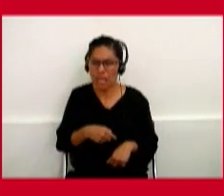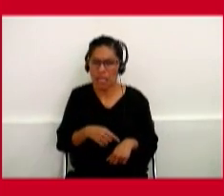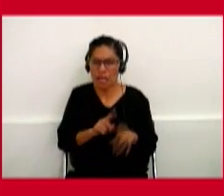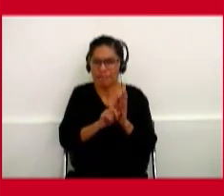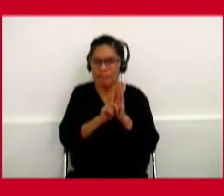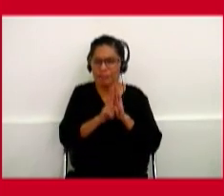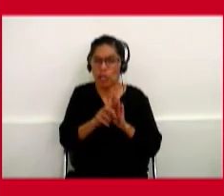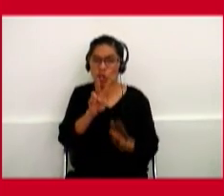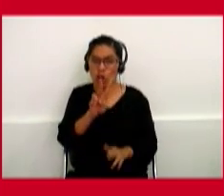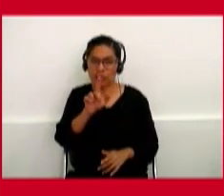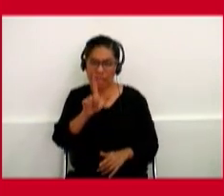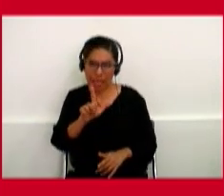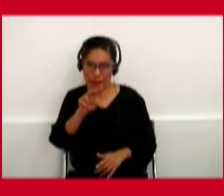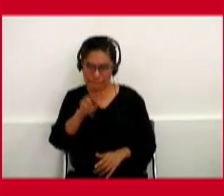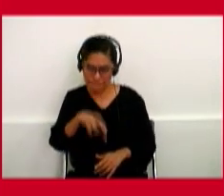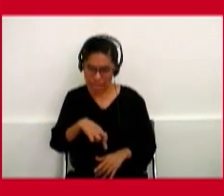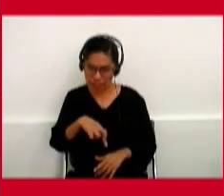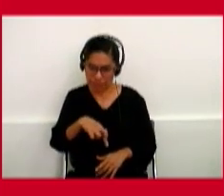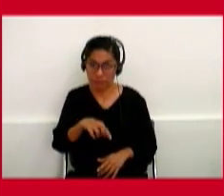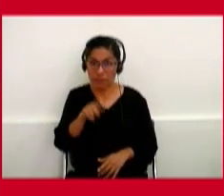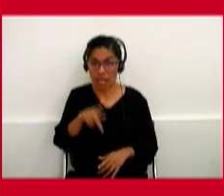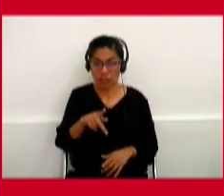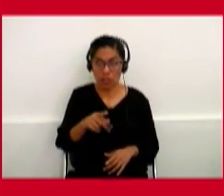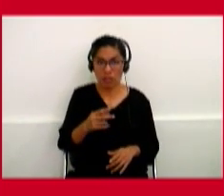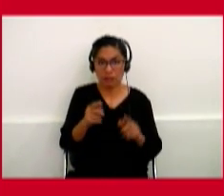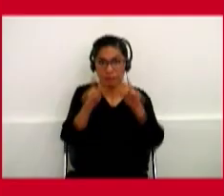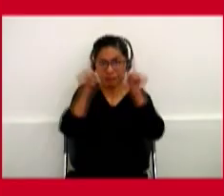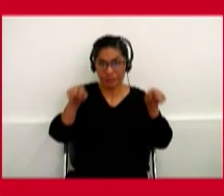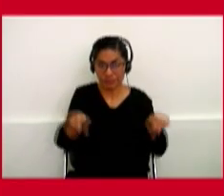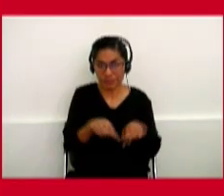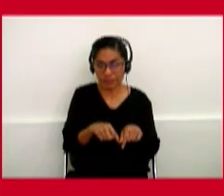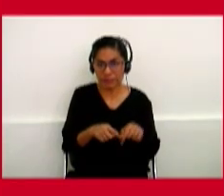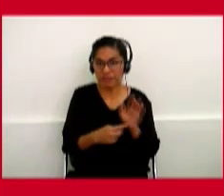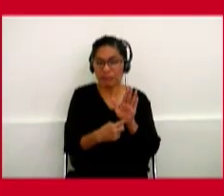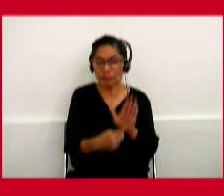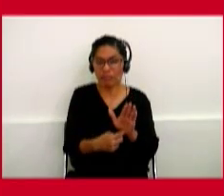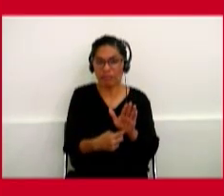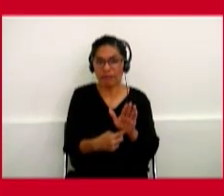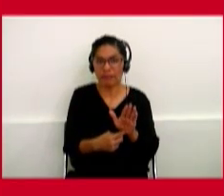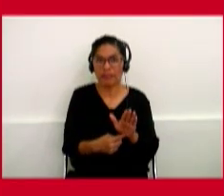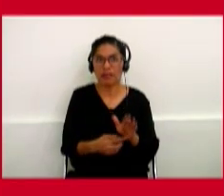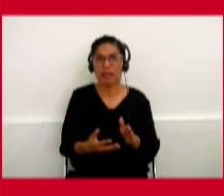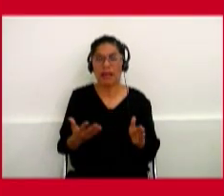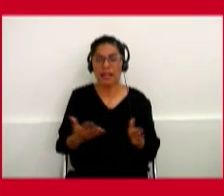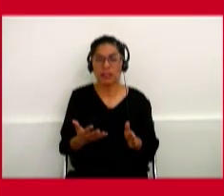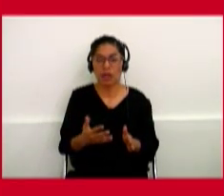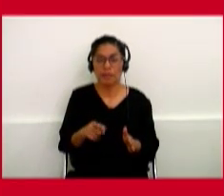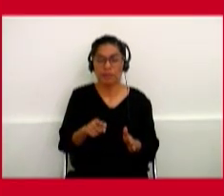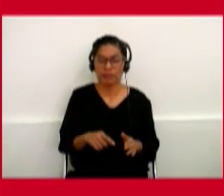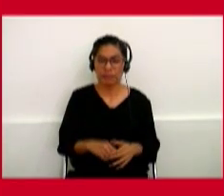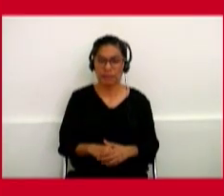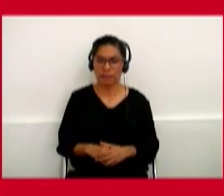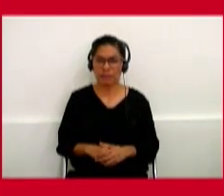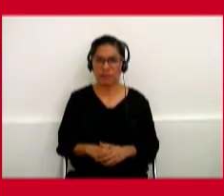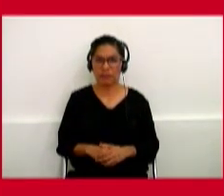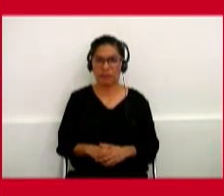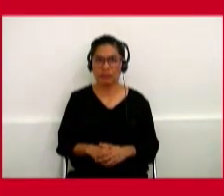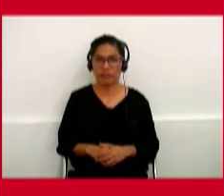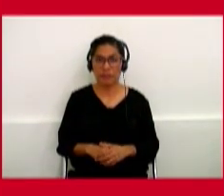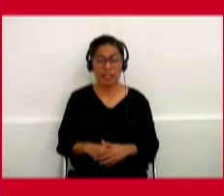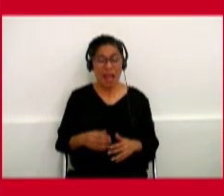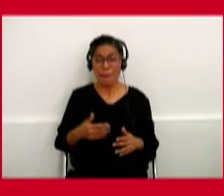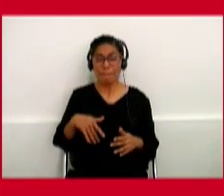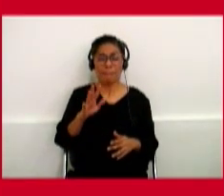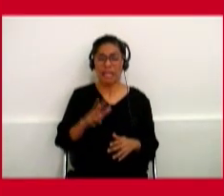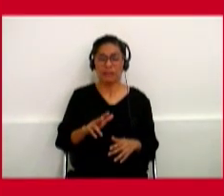LP. Esto fue el esquema que se dejó para condestable. Con esto hemos hecho más de